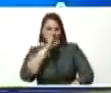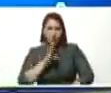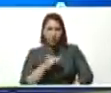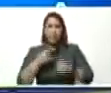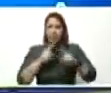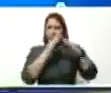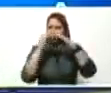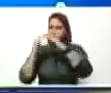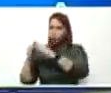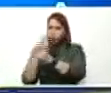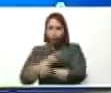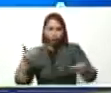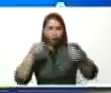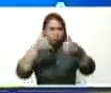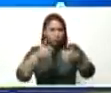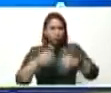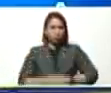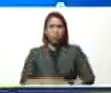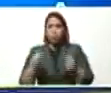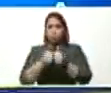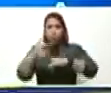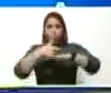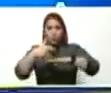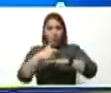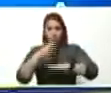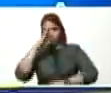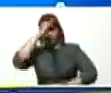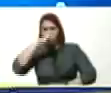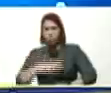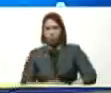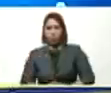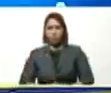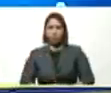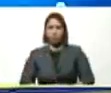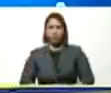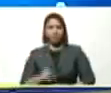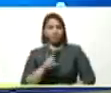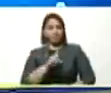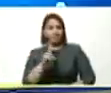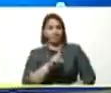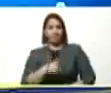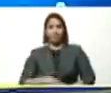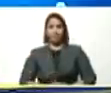a viviendas dignas con el gobierno de la derecha de Bolsonaro?